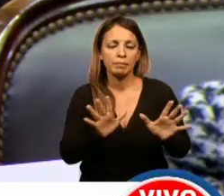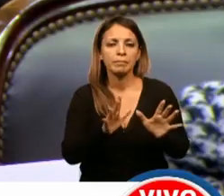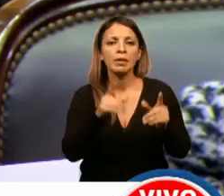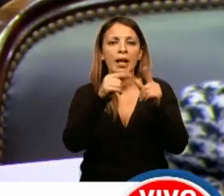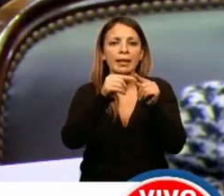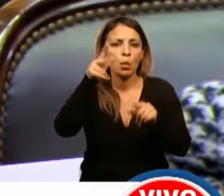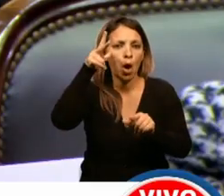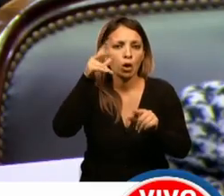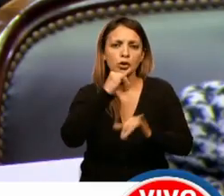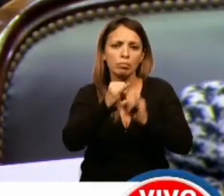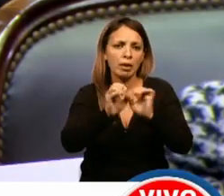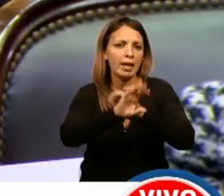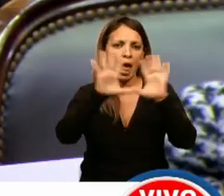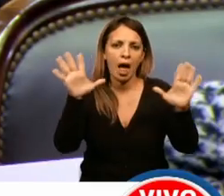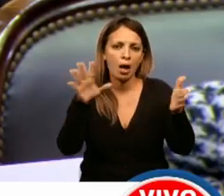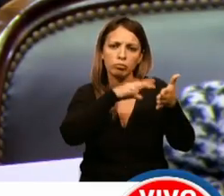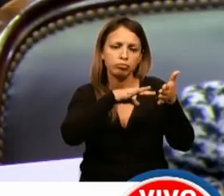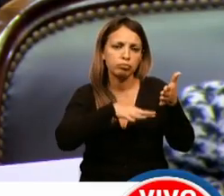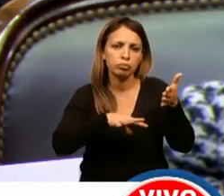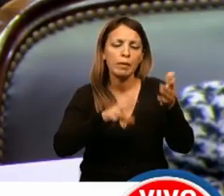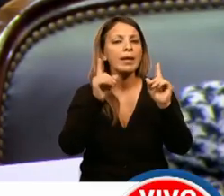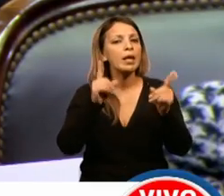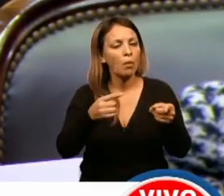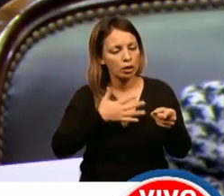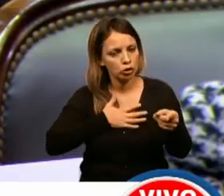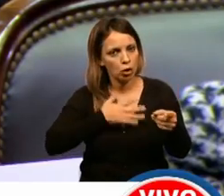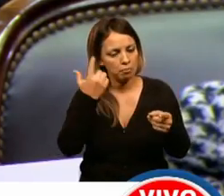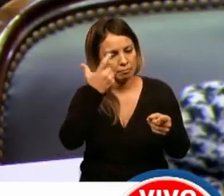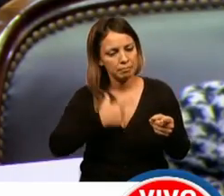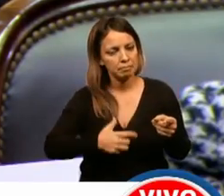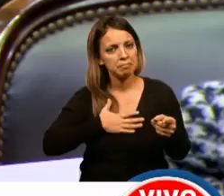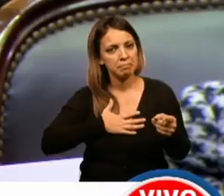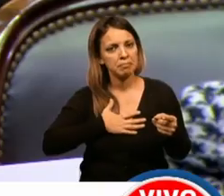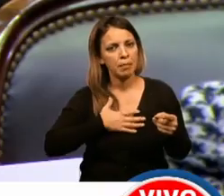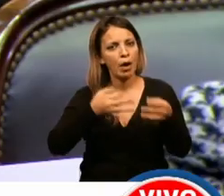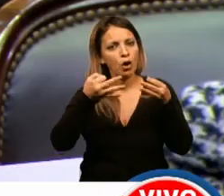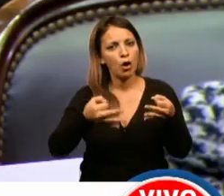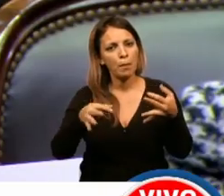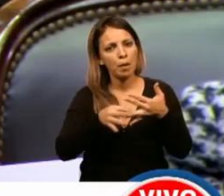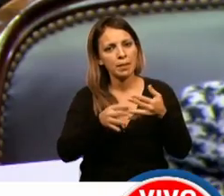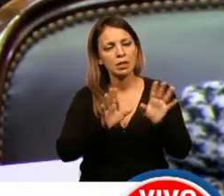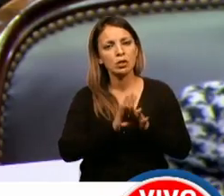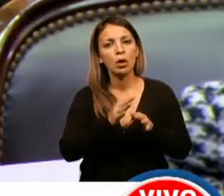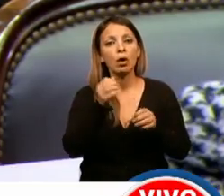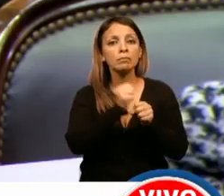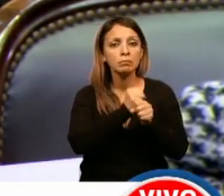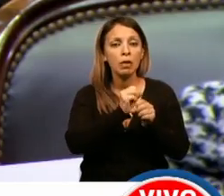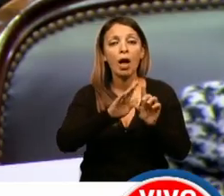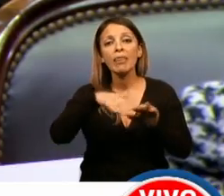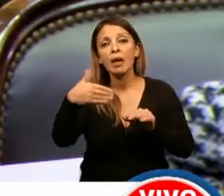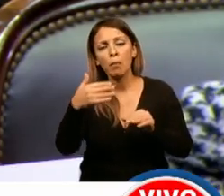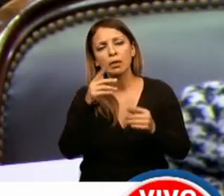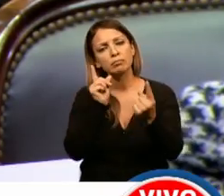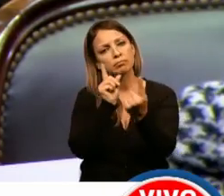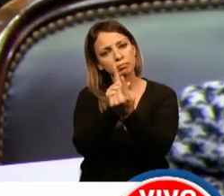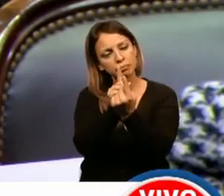artículo 8 de todos modos me comprometo después de una vez sancionado a conversarlo particularmente